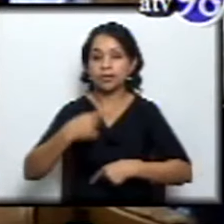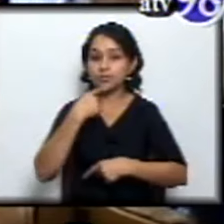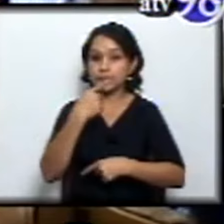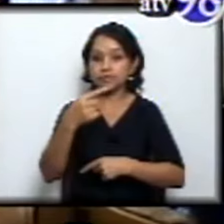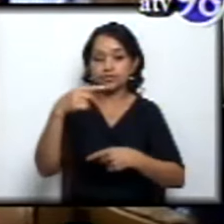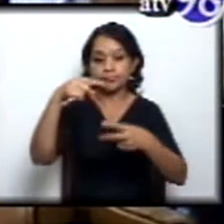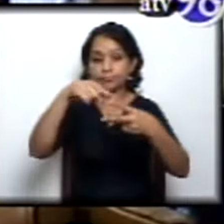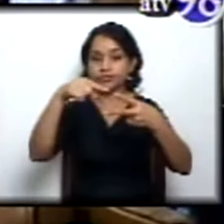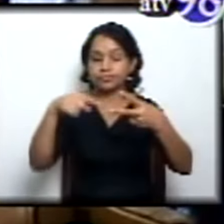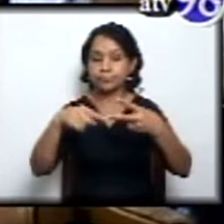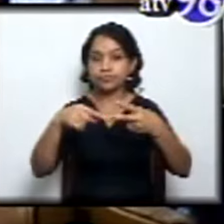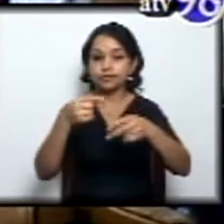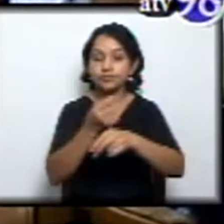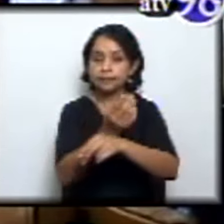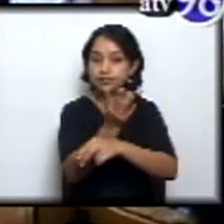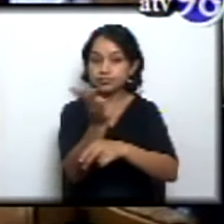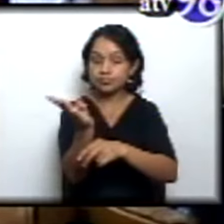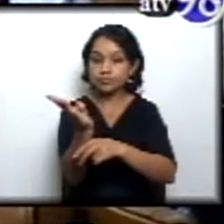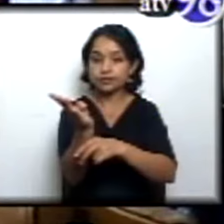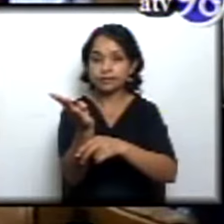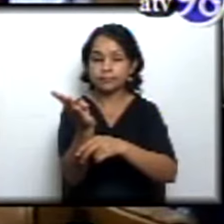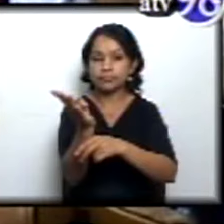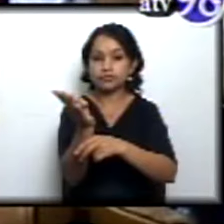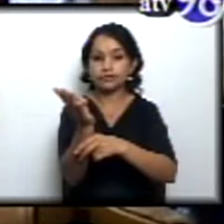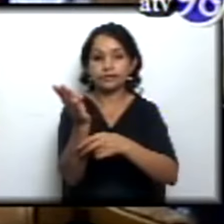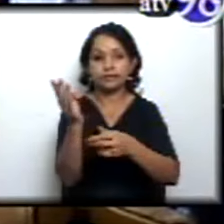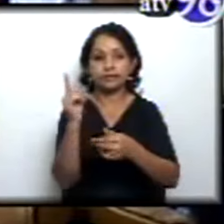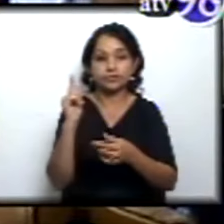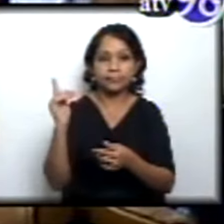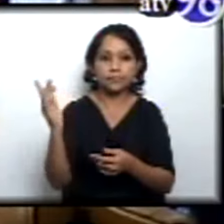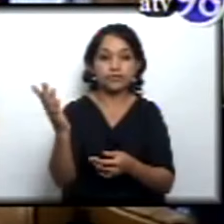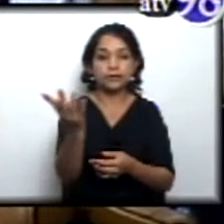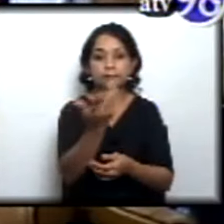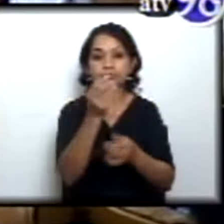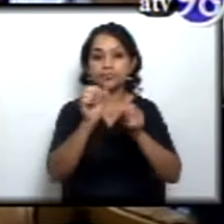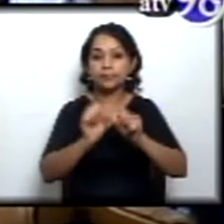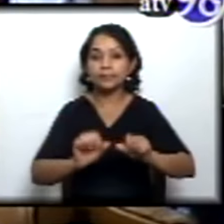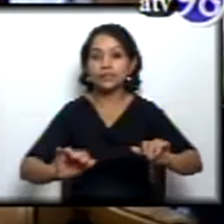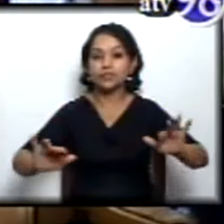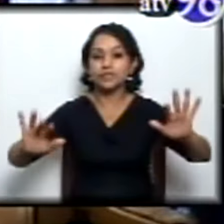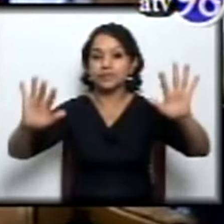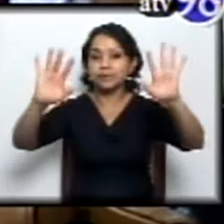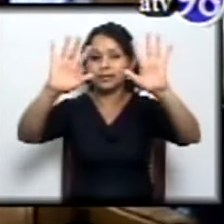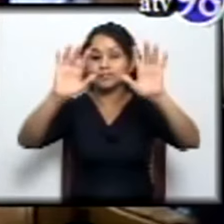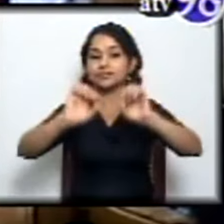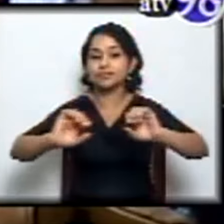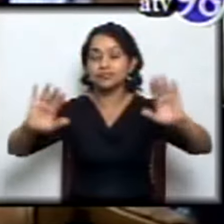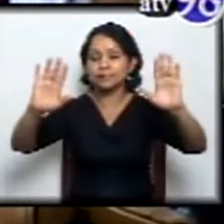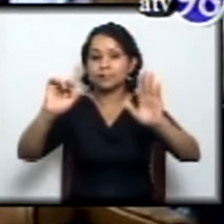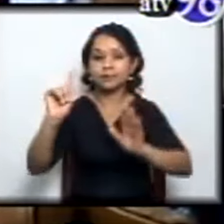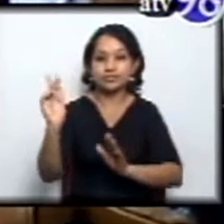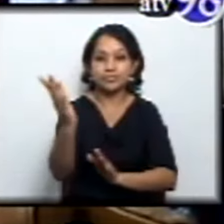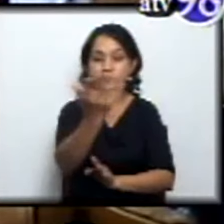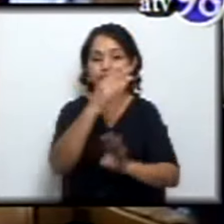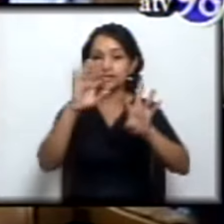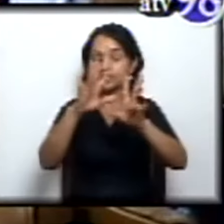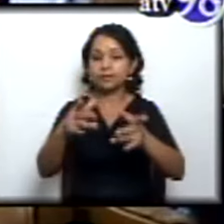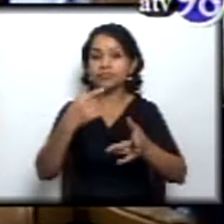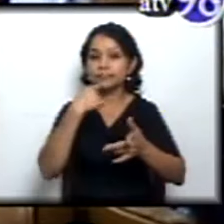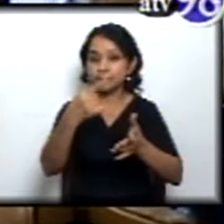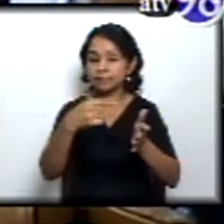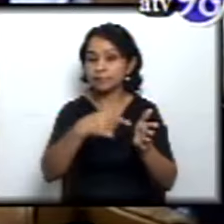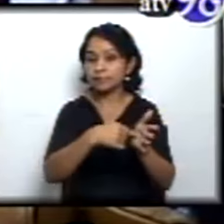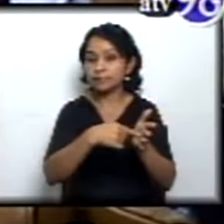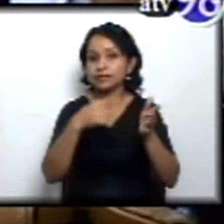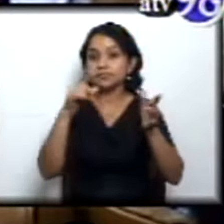dos: la Convención para eliminar todas las formas de discriminación contra la mujer establece que los estados